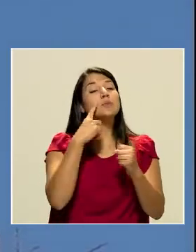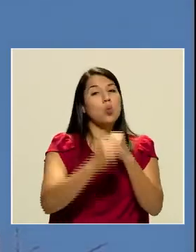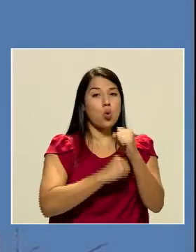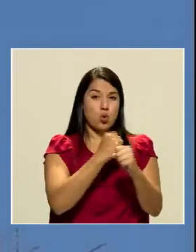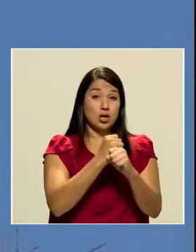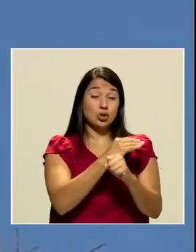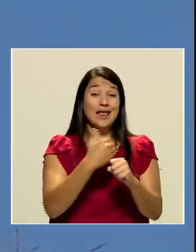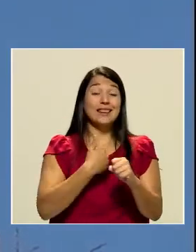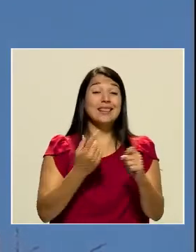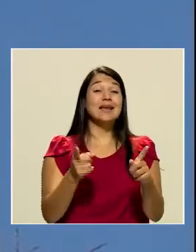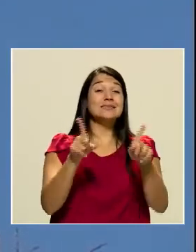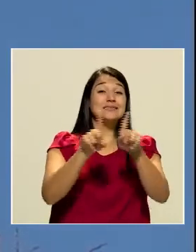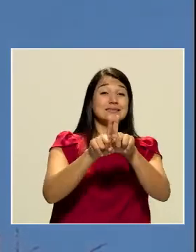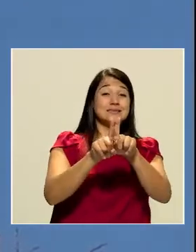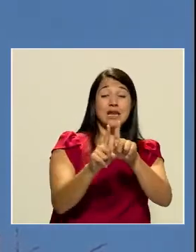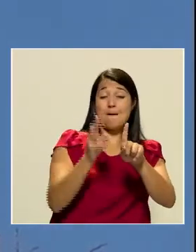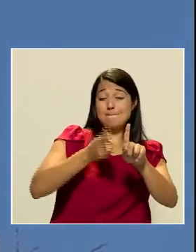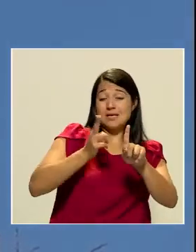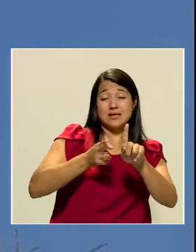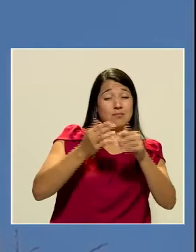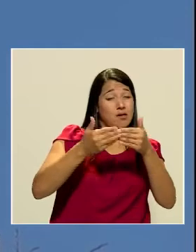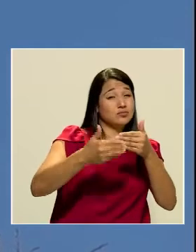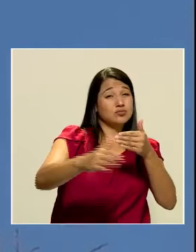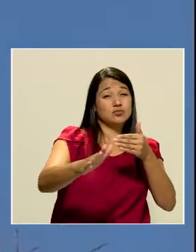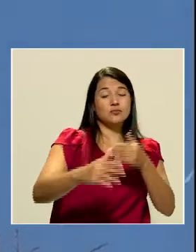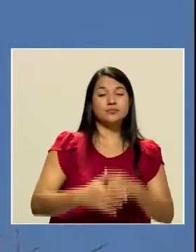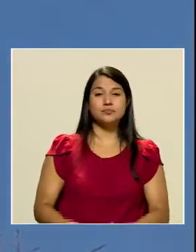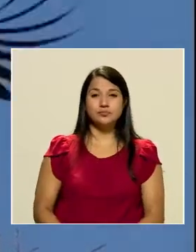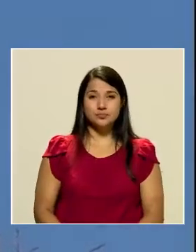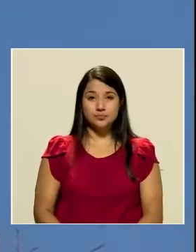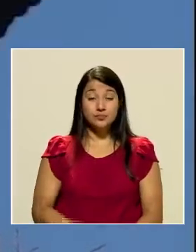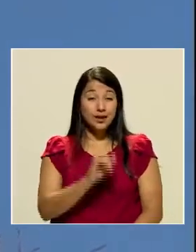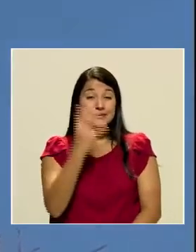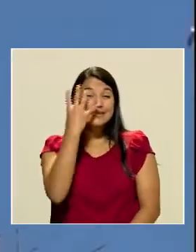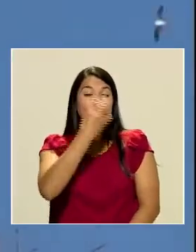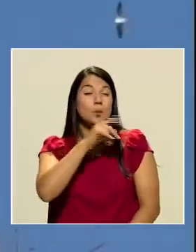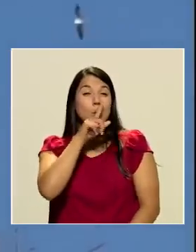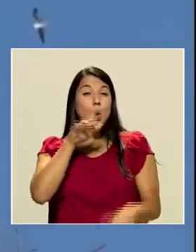mantiene su pareja de por vida y se reproducen una vez al año. Esta